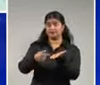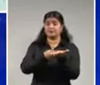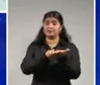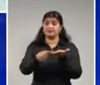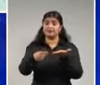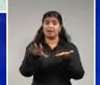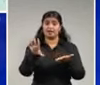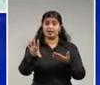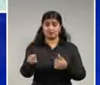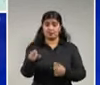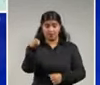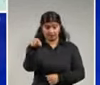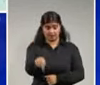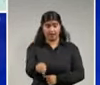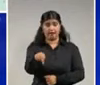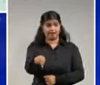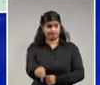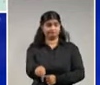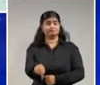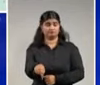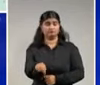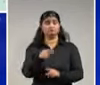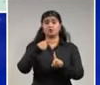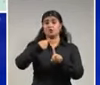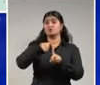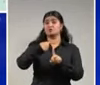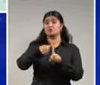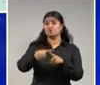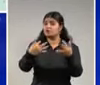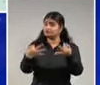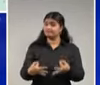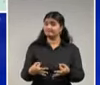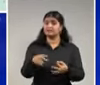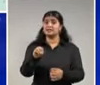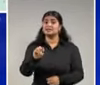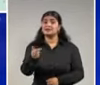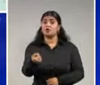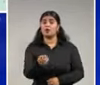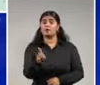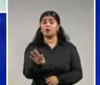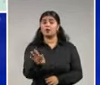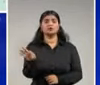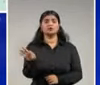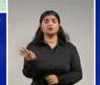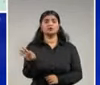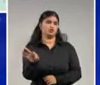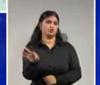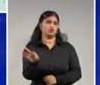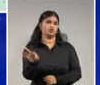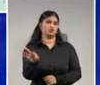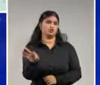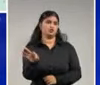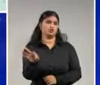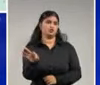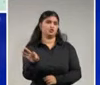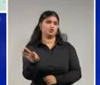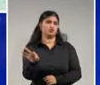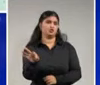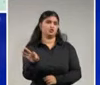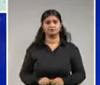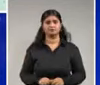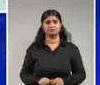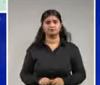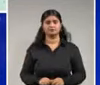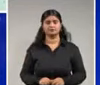50 la positividad de las muestras fue de un 0,4%. Podemos decir que discretamente